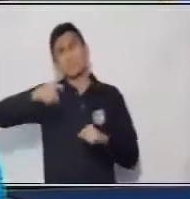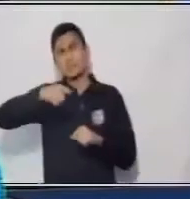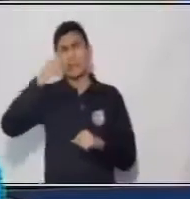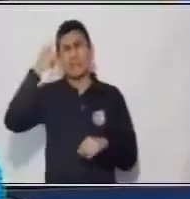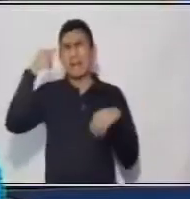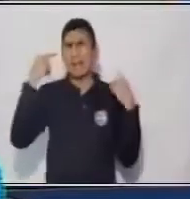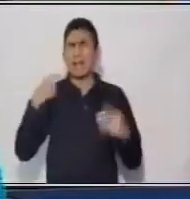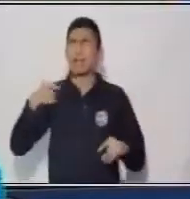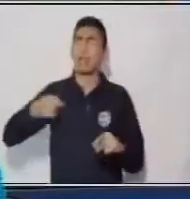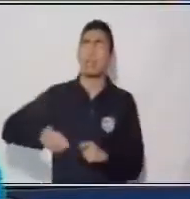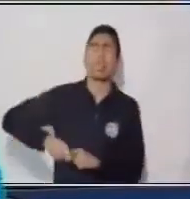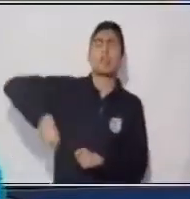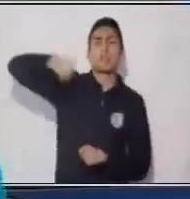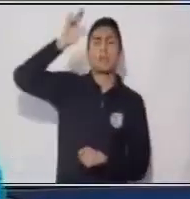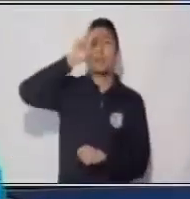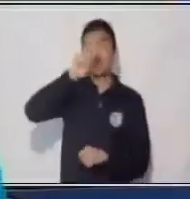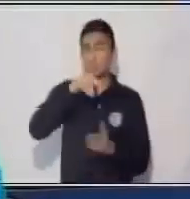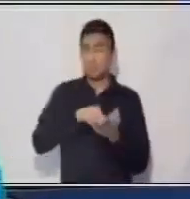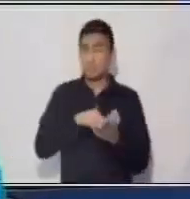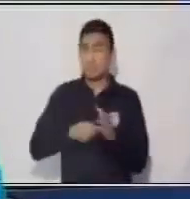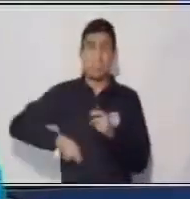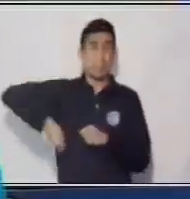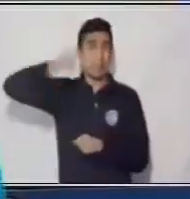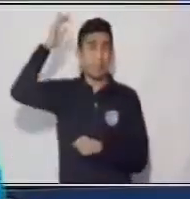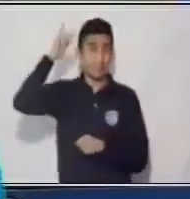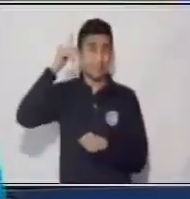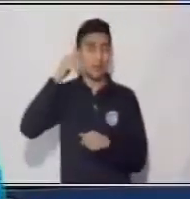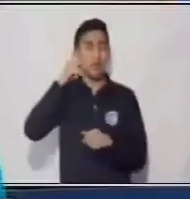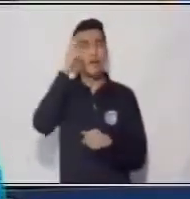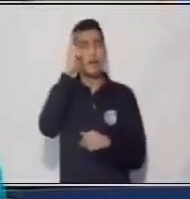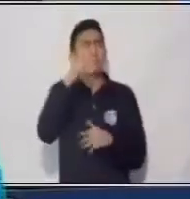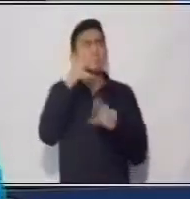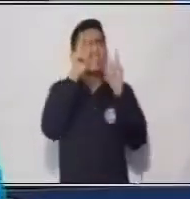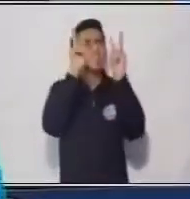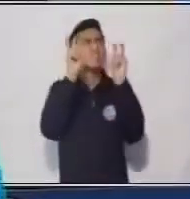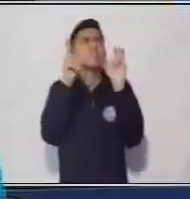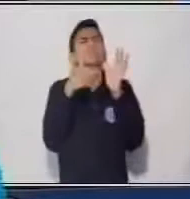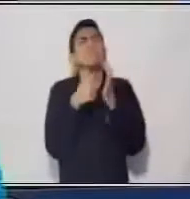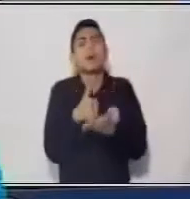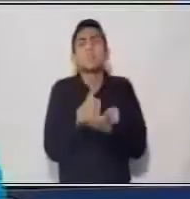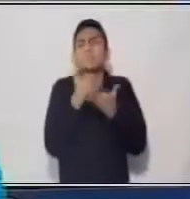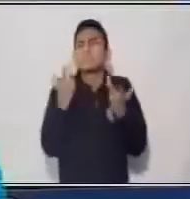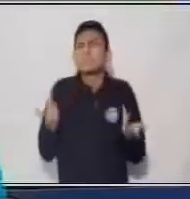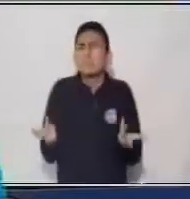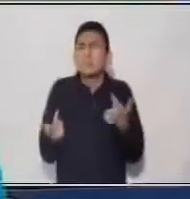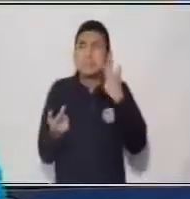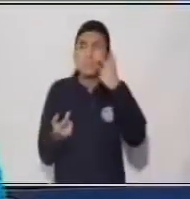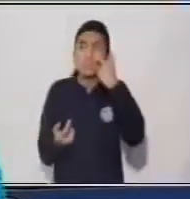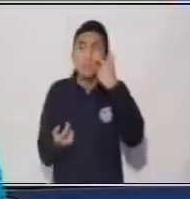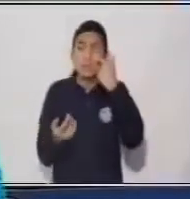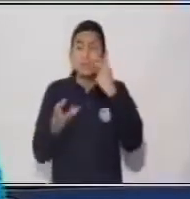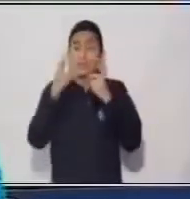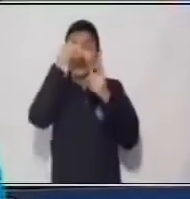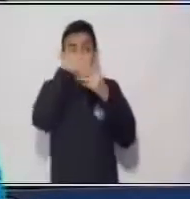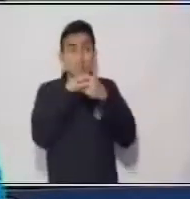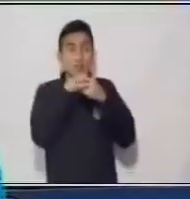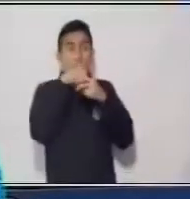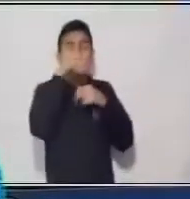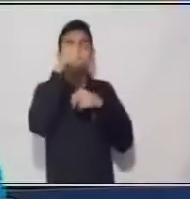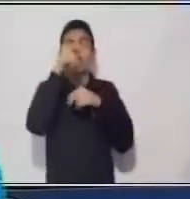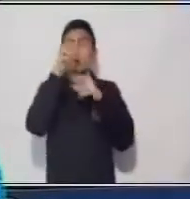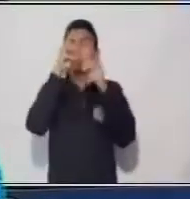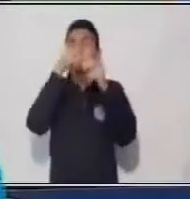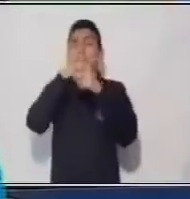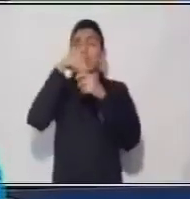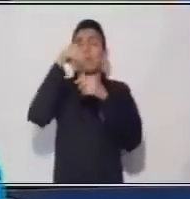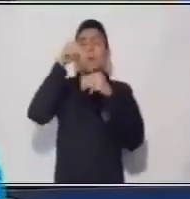llegó bien alto. Entonces, estos temas que estamos desarrollando son parte del movimiento